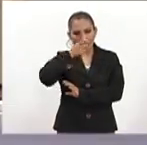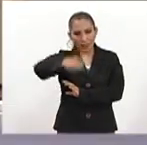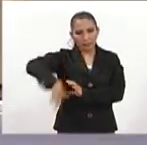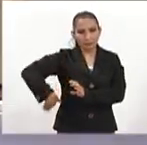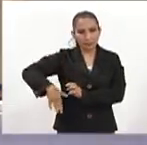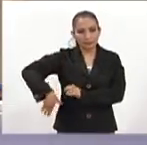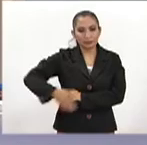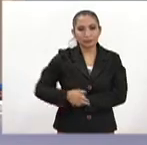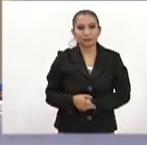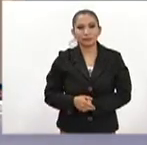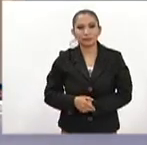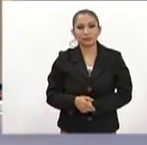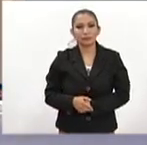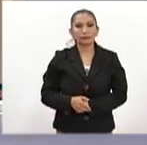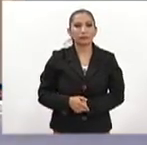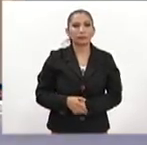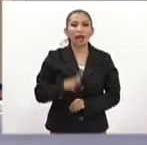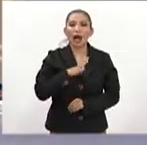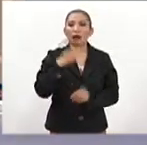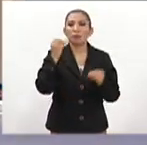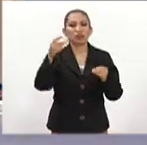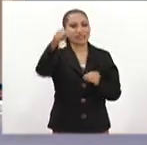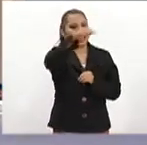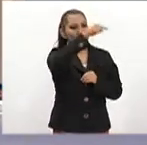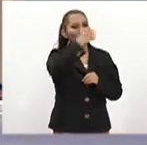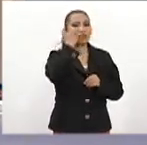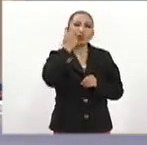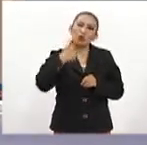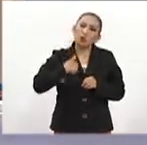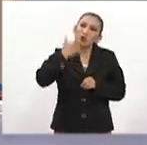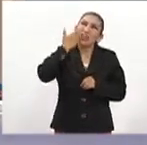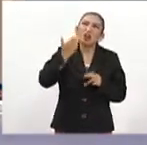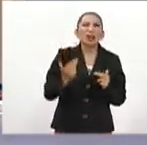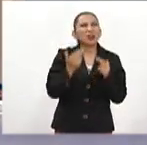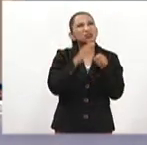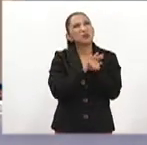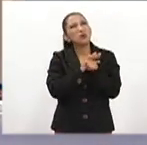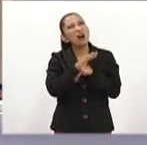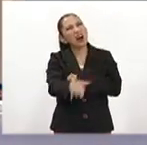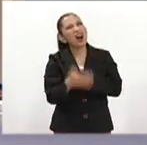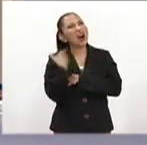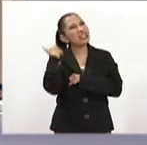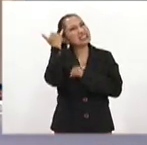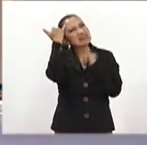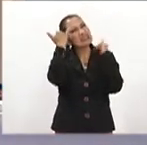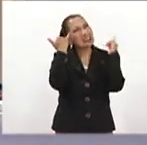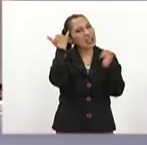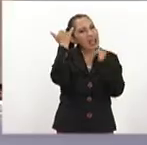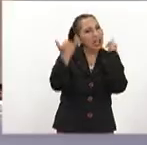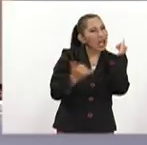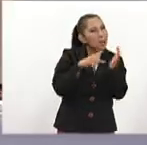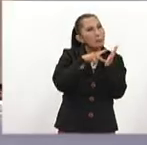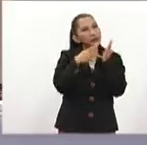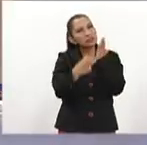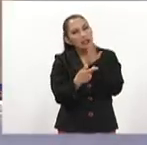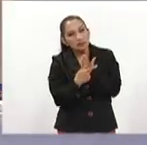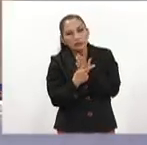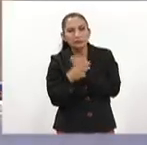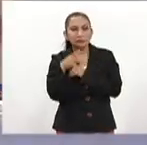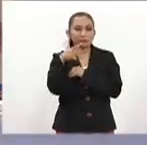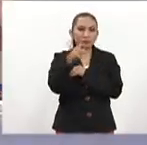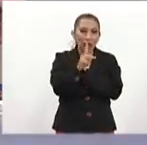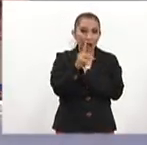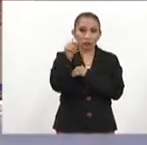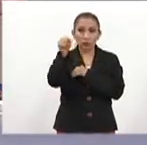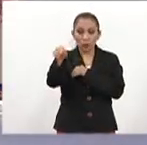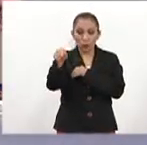comentas, bueno, pues hay muchas personas que quieren emprender algo, que quieren poner en marcha un proyecto. Sin embargo,